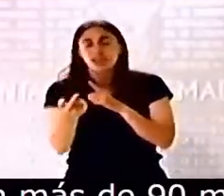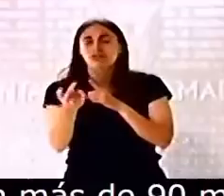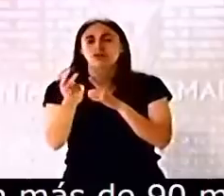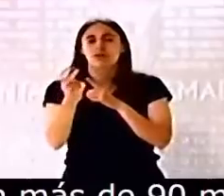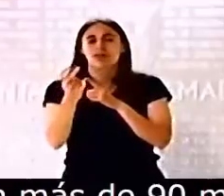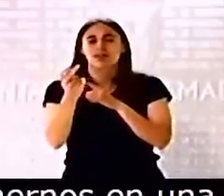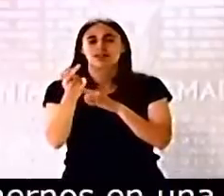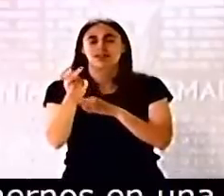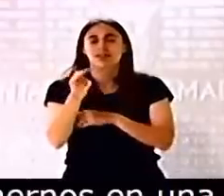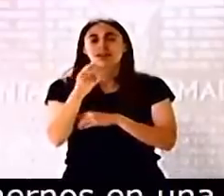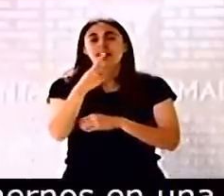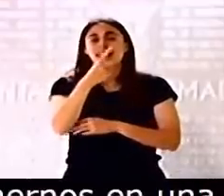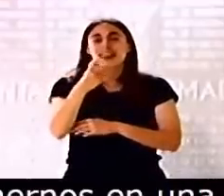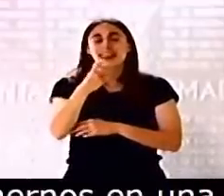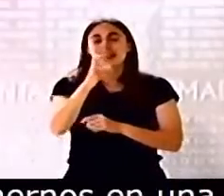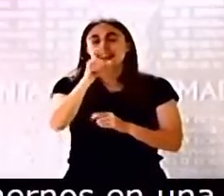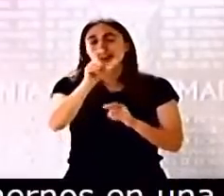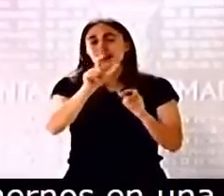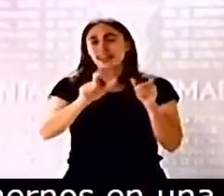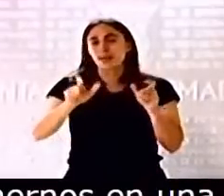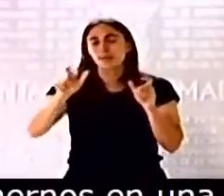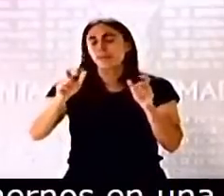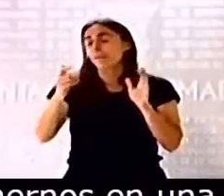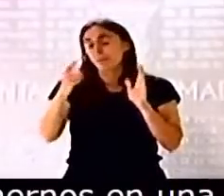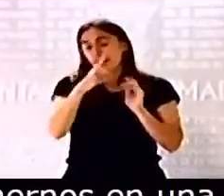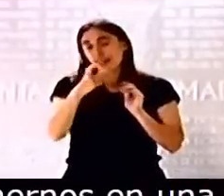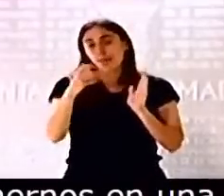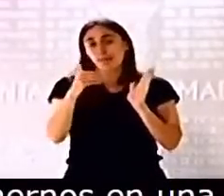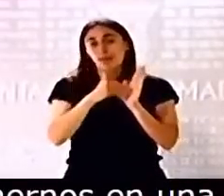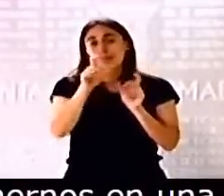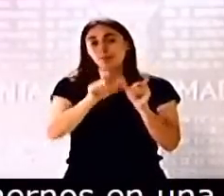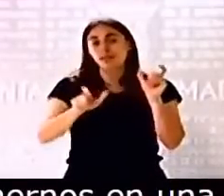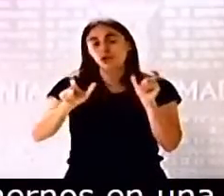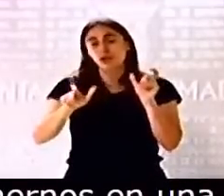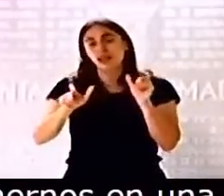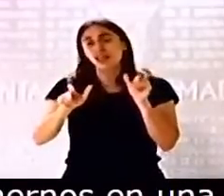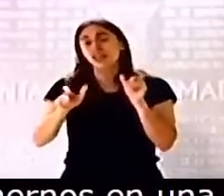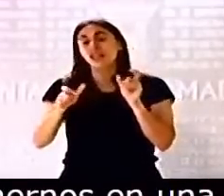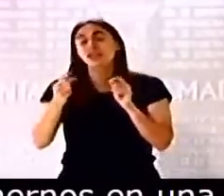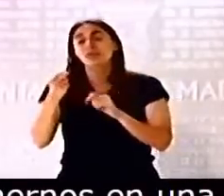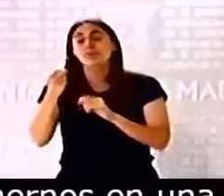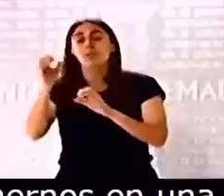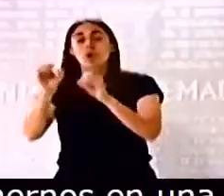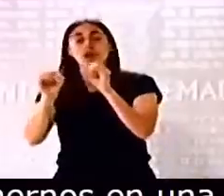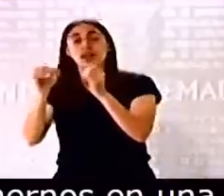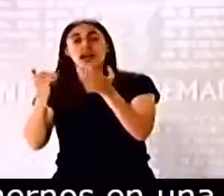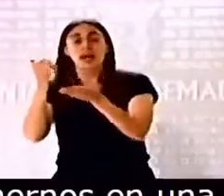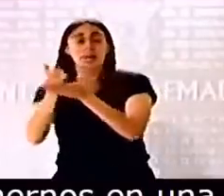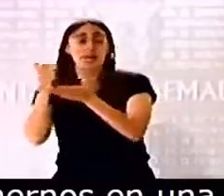por cada 100.000 habitantes de pruebas de alrededor de las